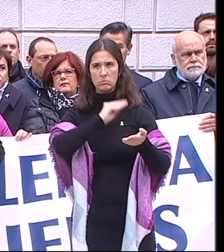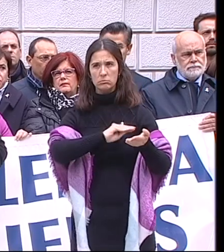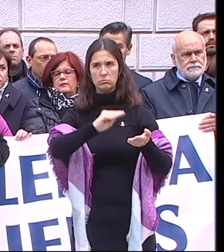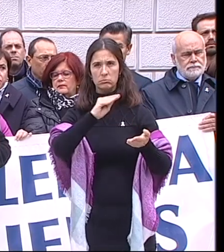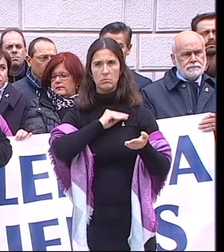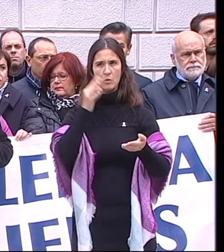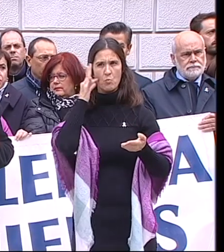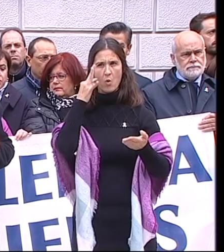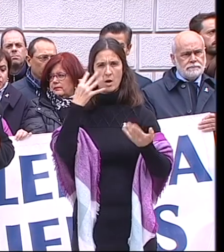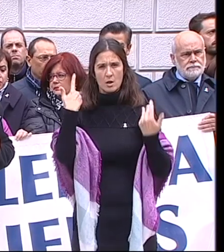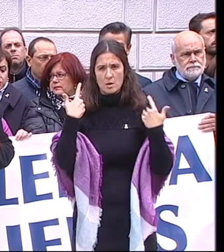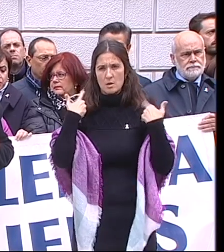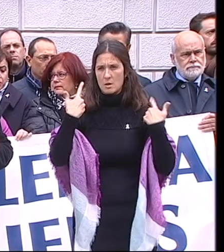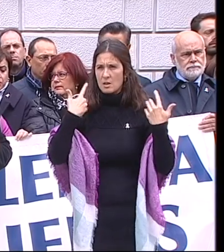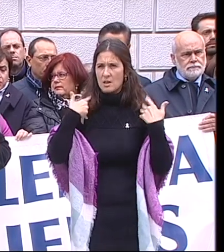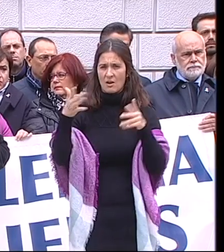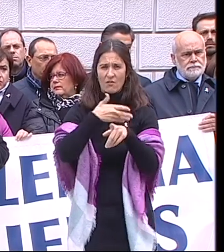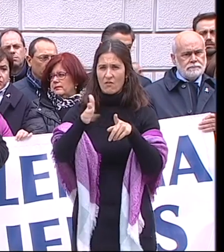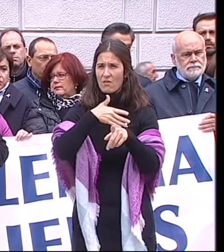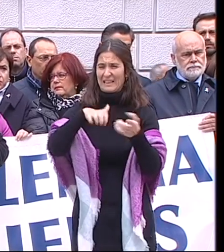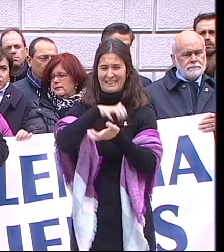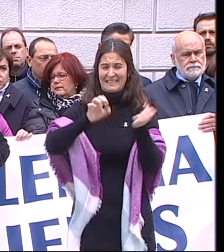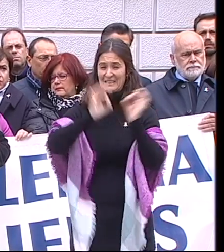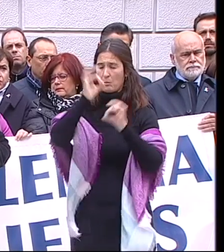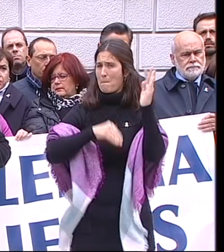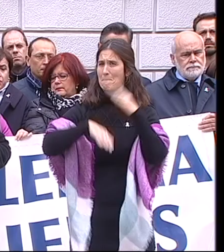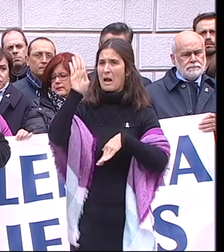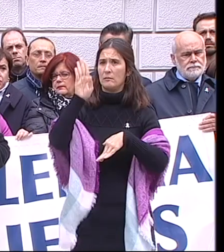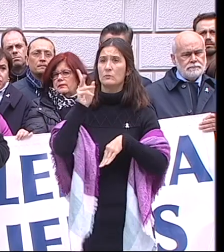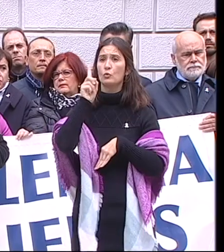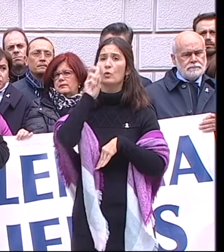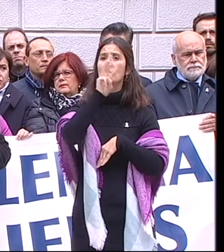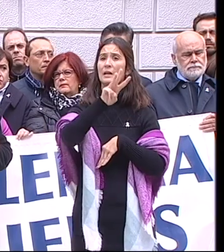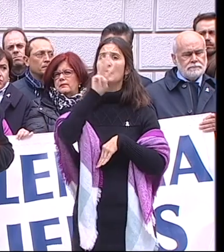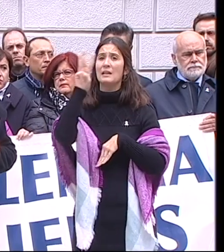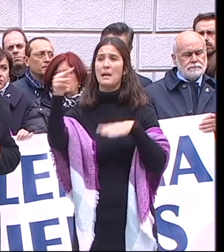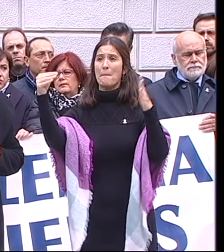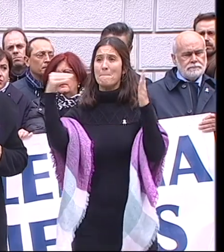que son víctimas de violencia de género. Son